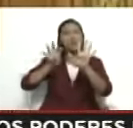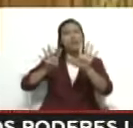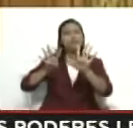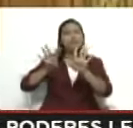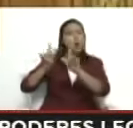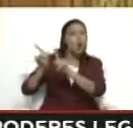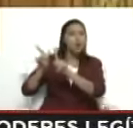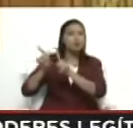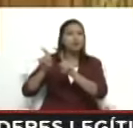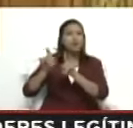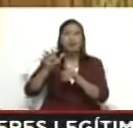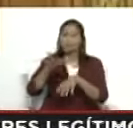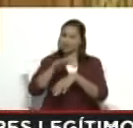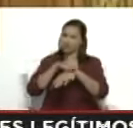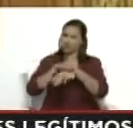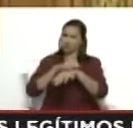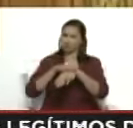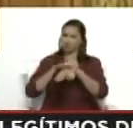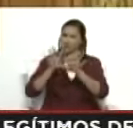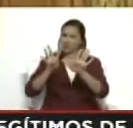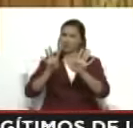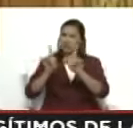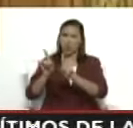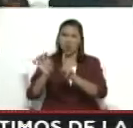el 171 la cosa, ¿911 qué es?